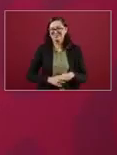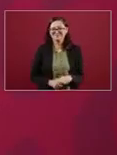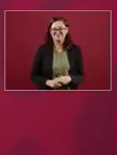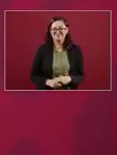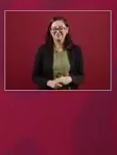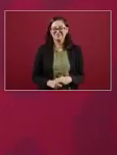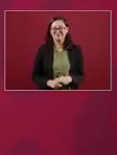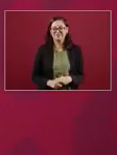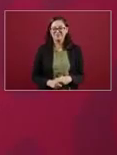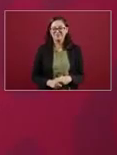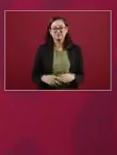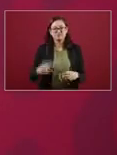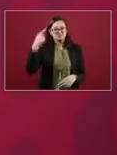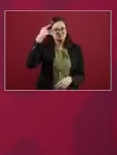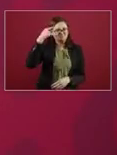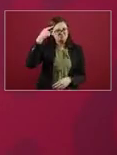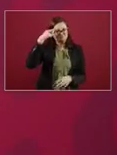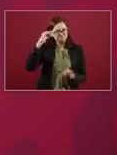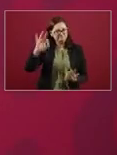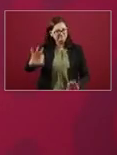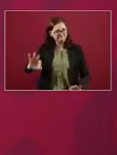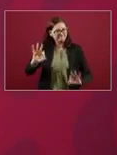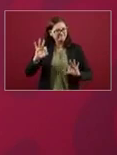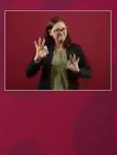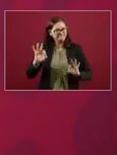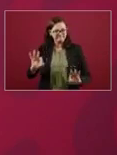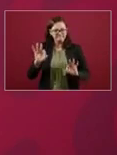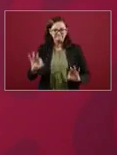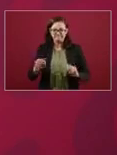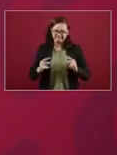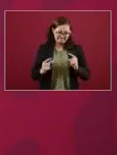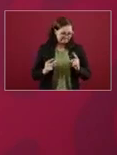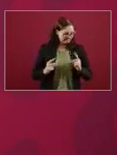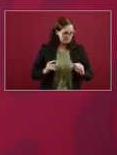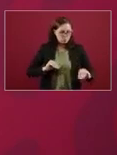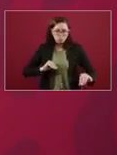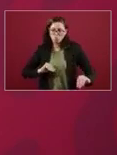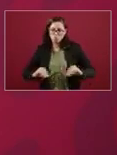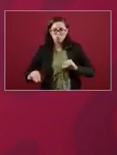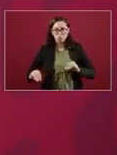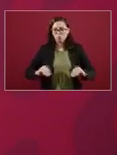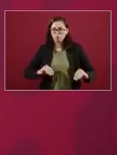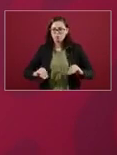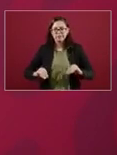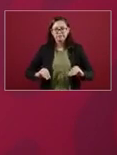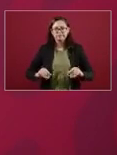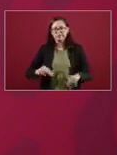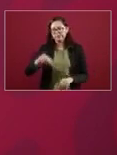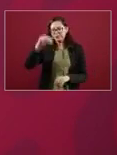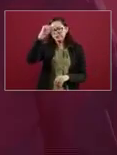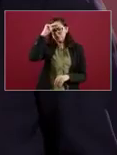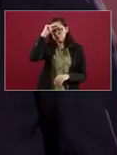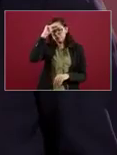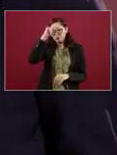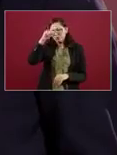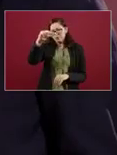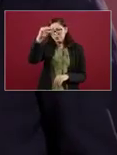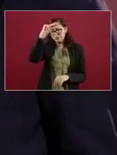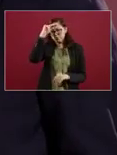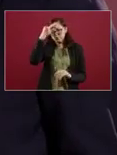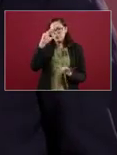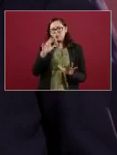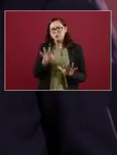Pero está lúcido y activo y es muy inteligente.